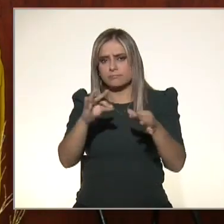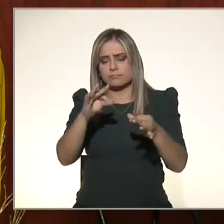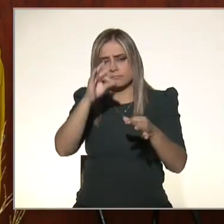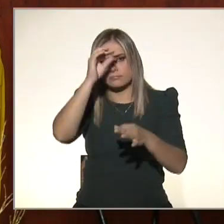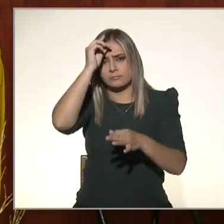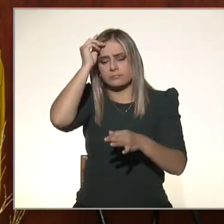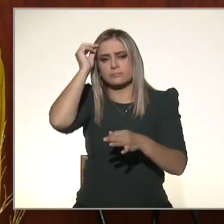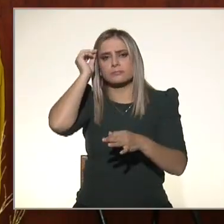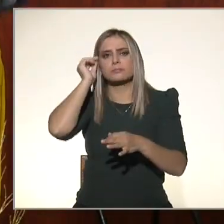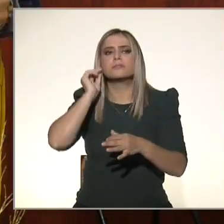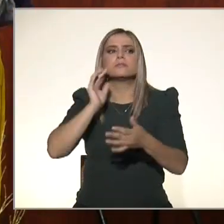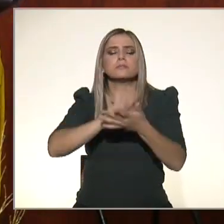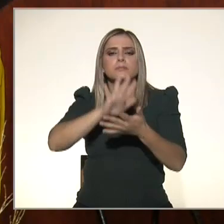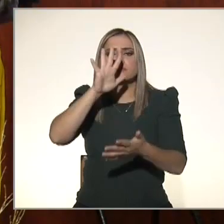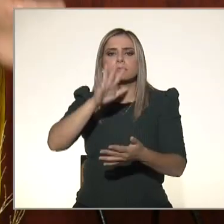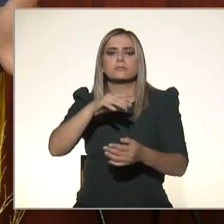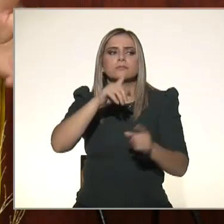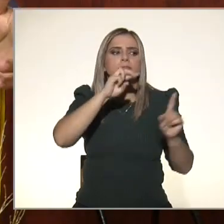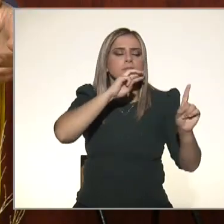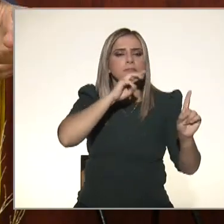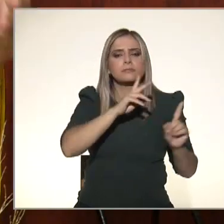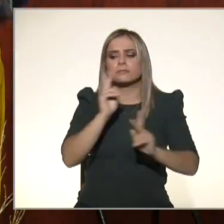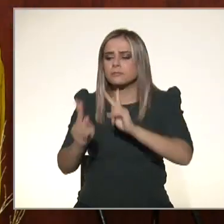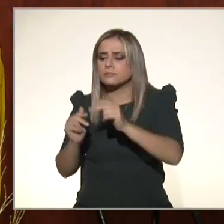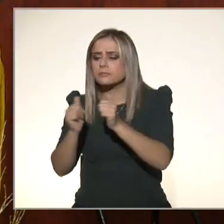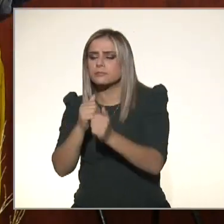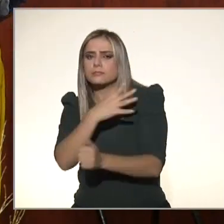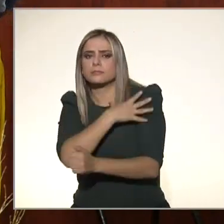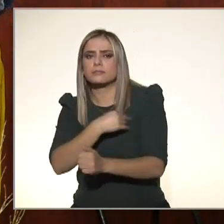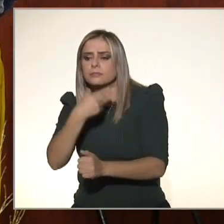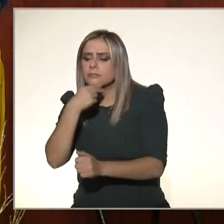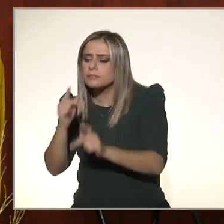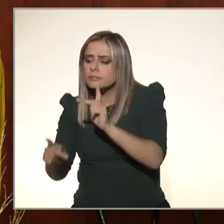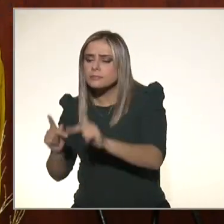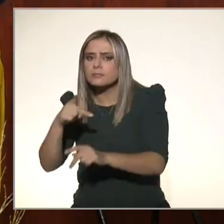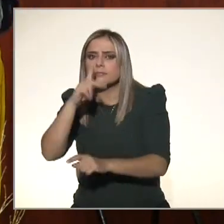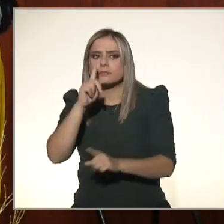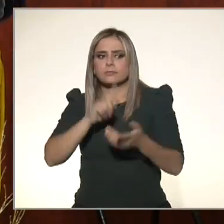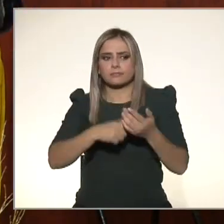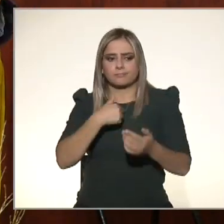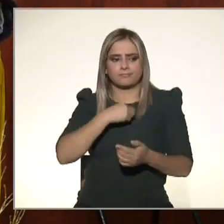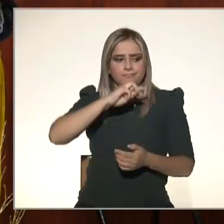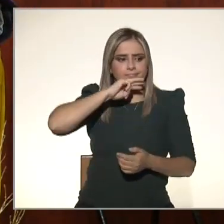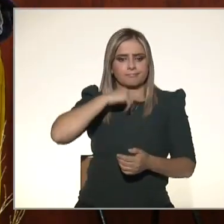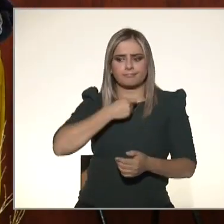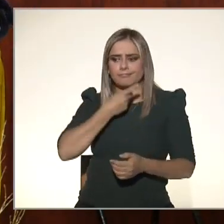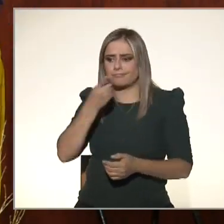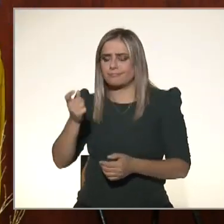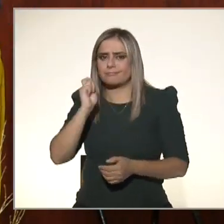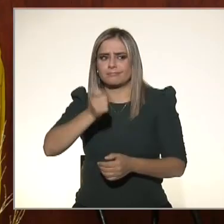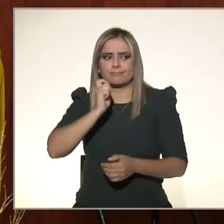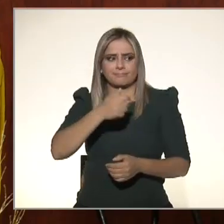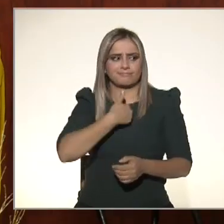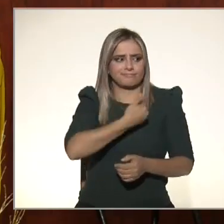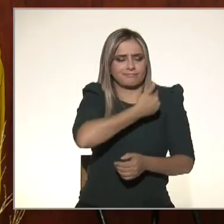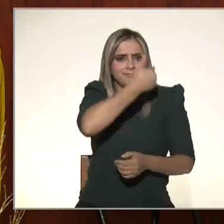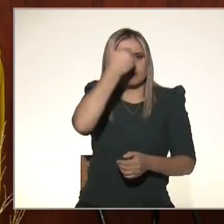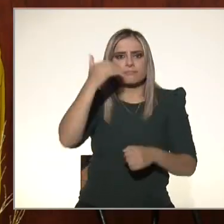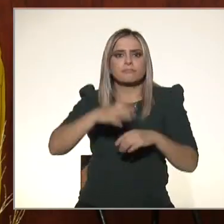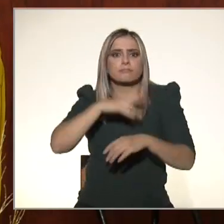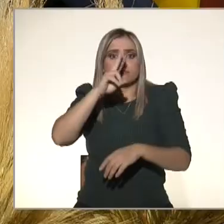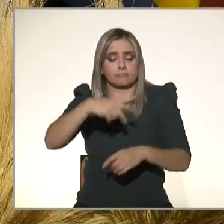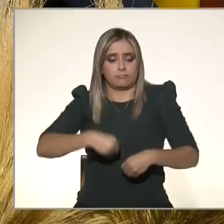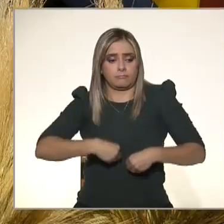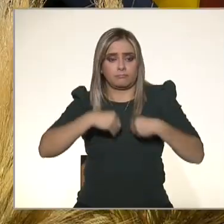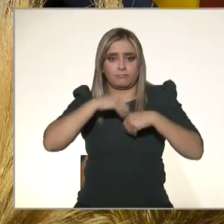que habla con el hijo es la mamá, pero muchas veces la mamá pues no sabe ni qué decirle, porque justamente no lo ha vivido,